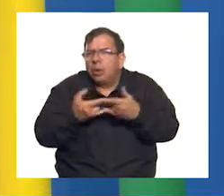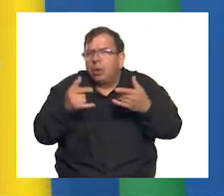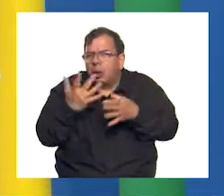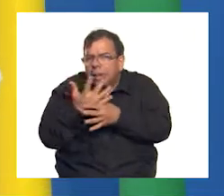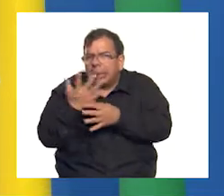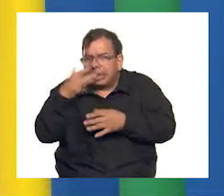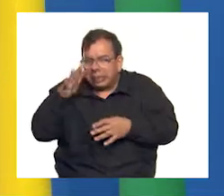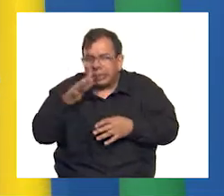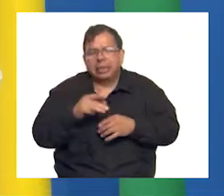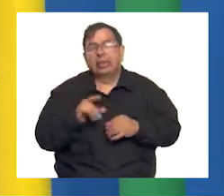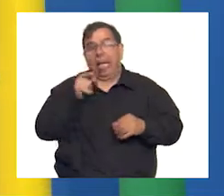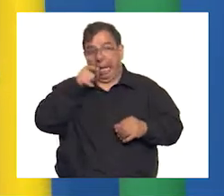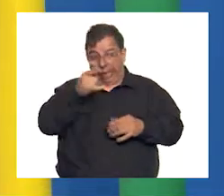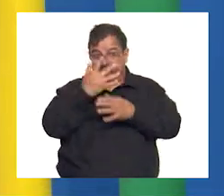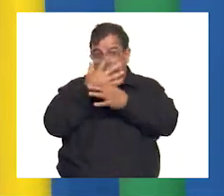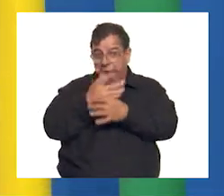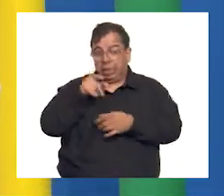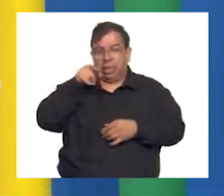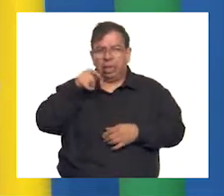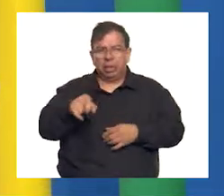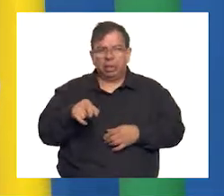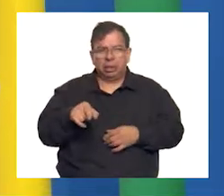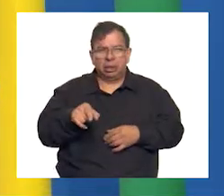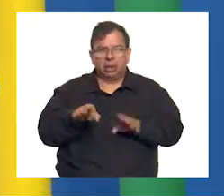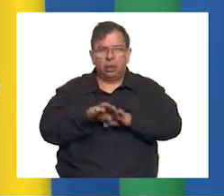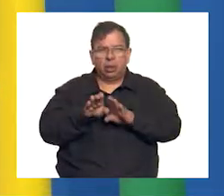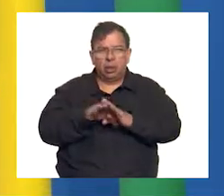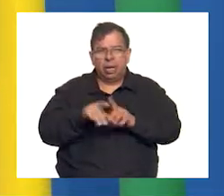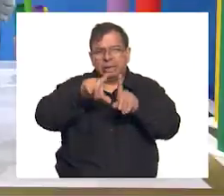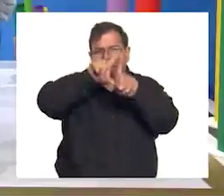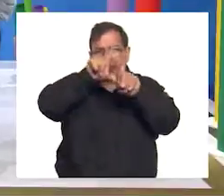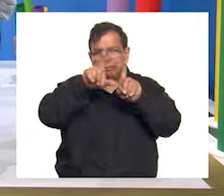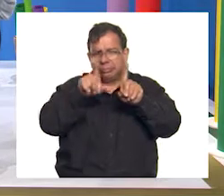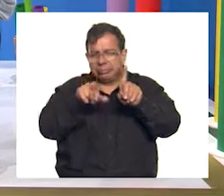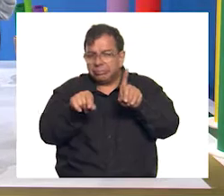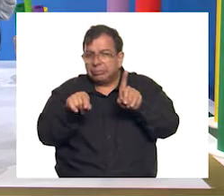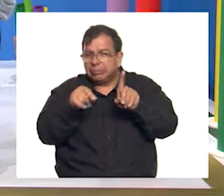que el relato de La Llorona tiene su origen en el mundo prehispánico.